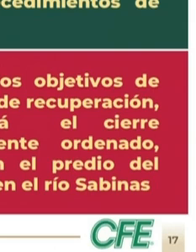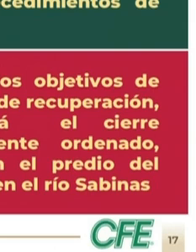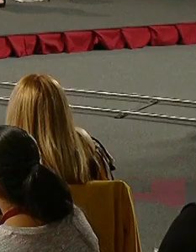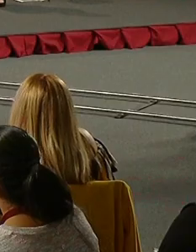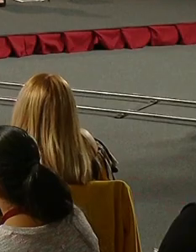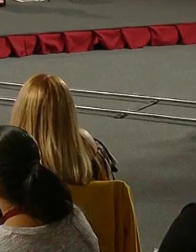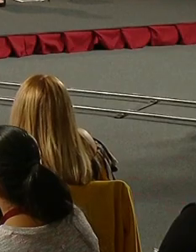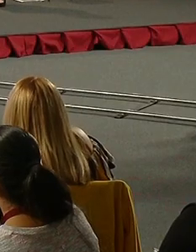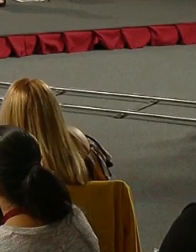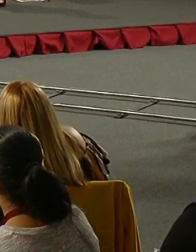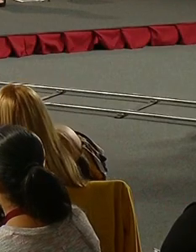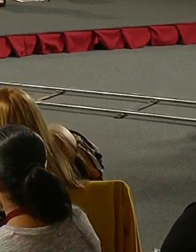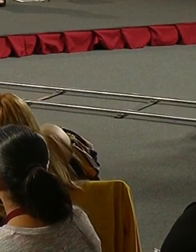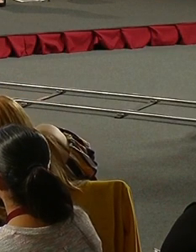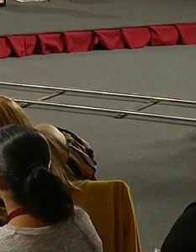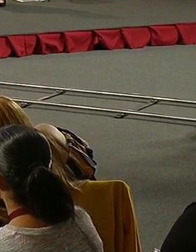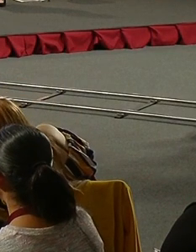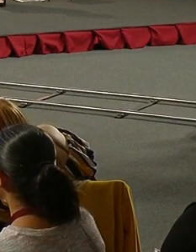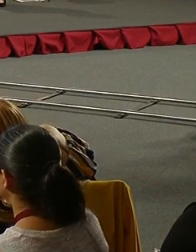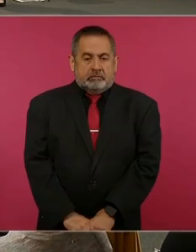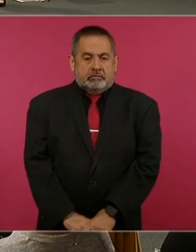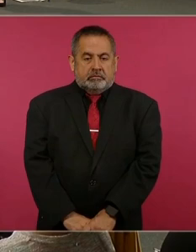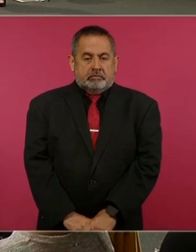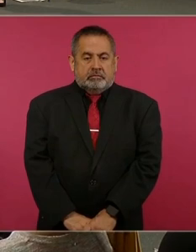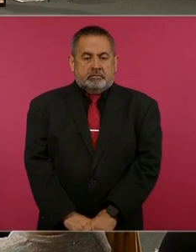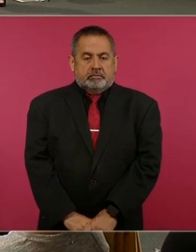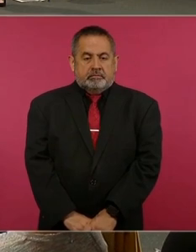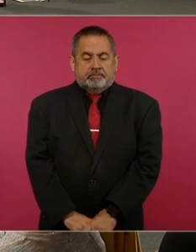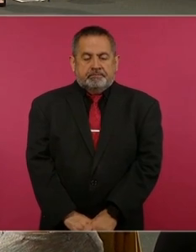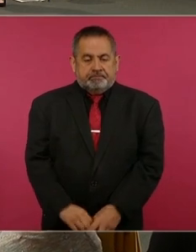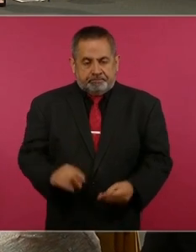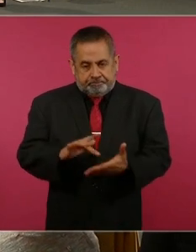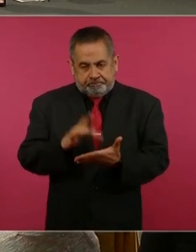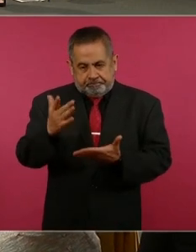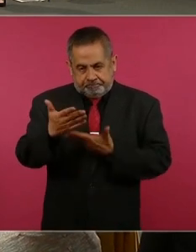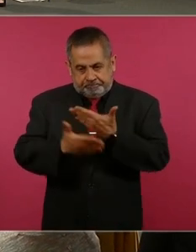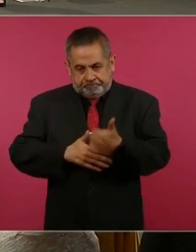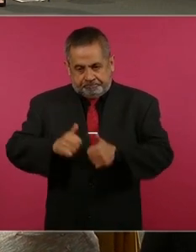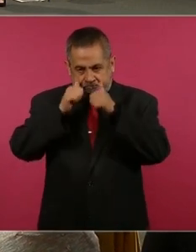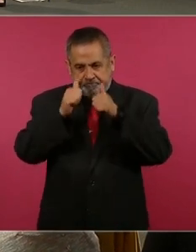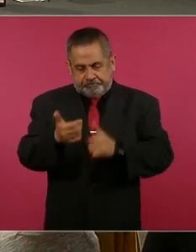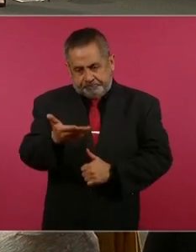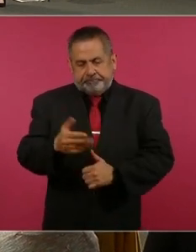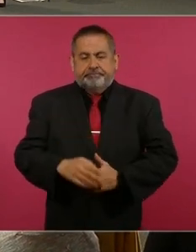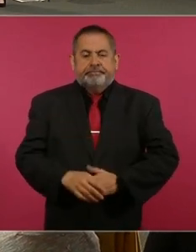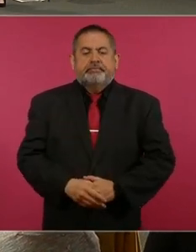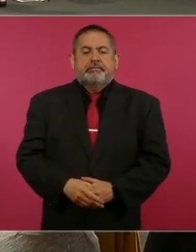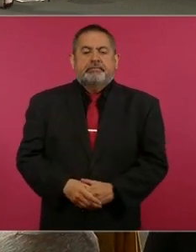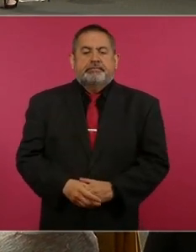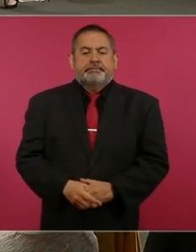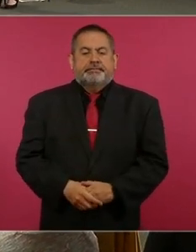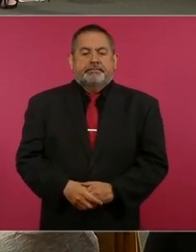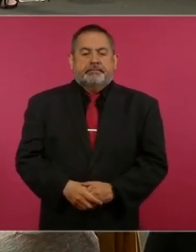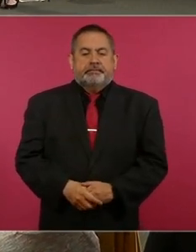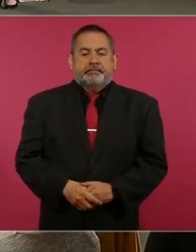Ese sería el esfuerzo que mayormente tendremos que hacer. Muchísimas gracias y estamos a sus órdenes. Gracias, señor presidente. Gracias.